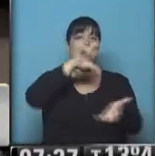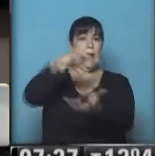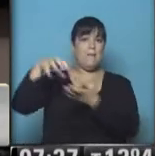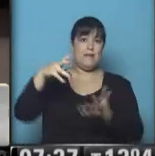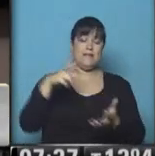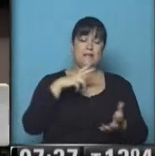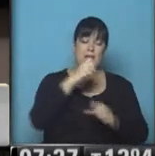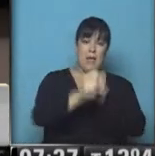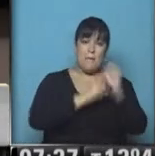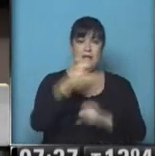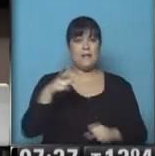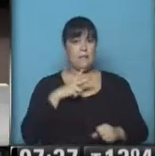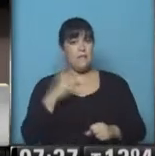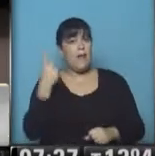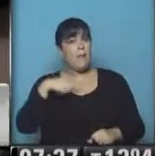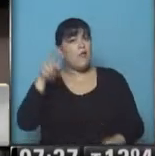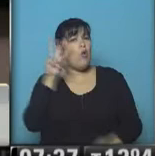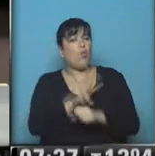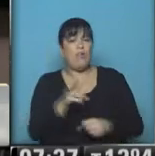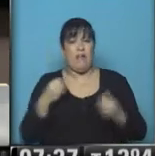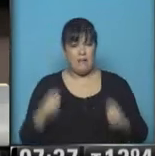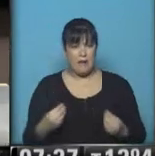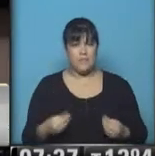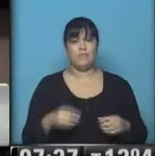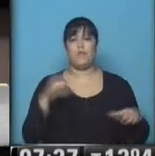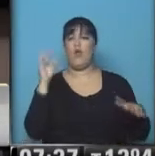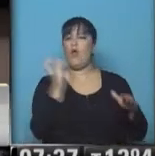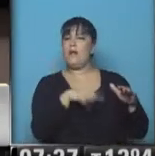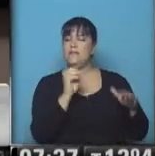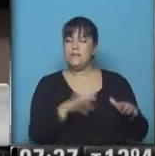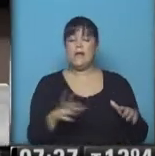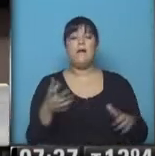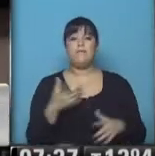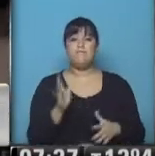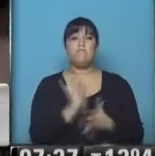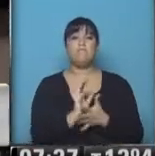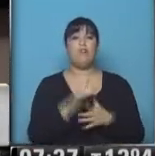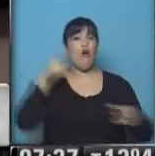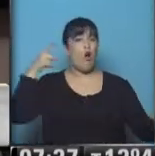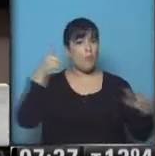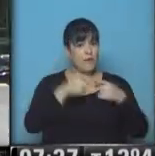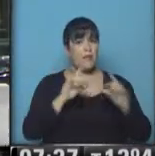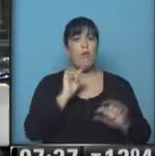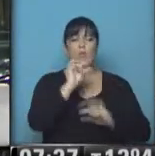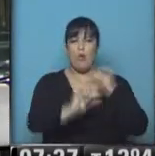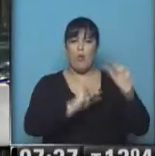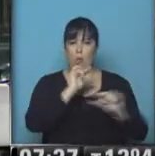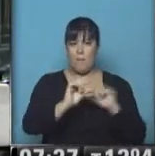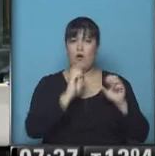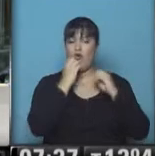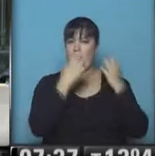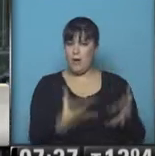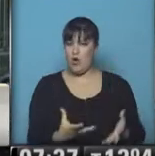fundamentalmente cuidarlas en el sentido de decir el objetivo es que vayan escalando de a poquito a partir del nivel